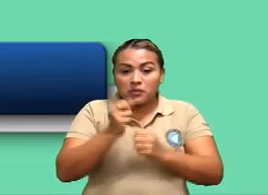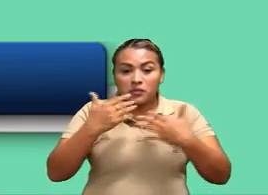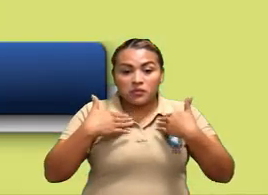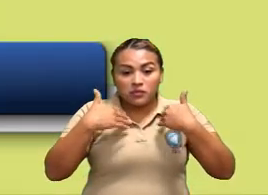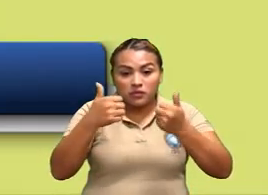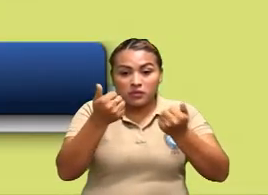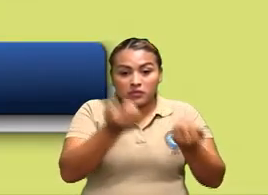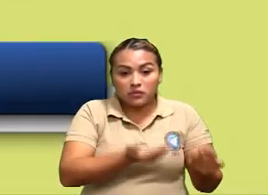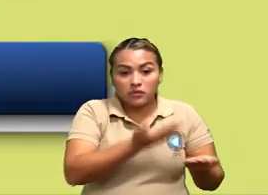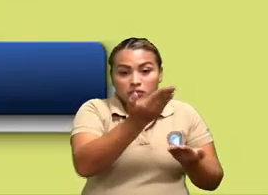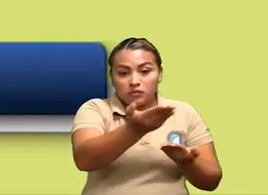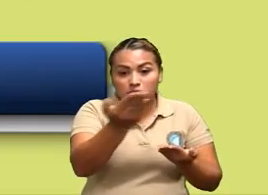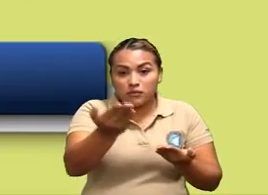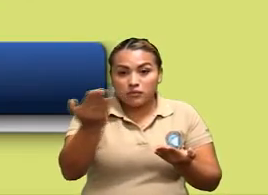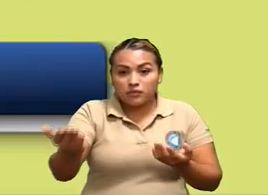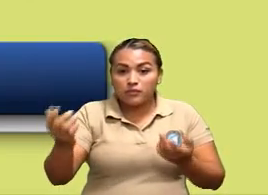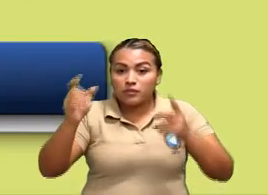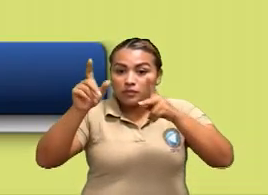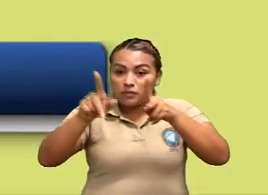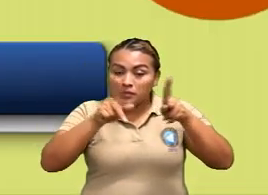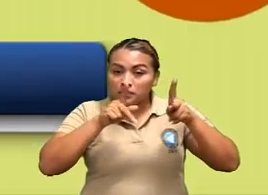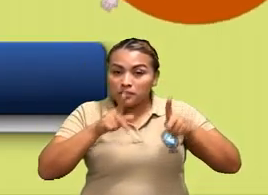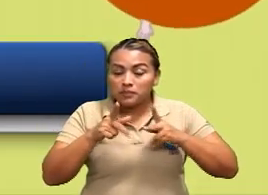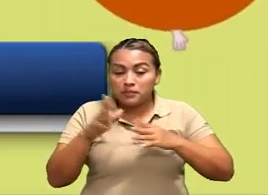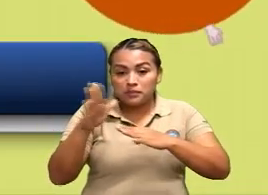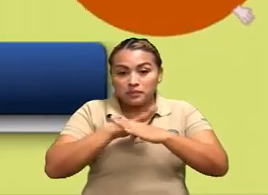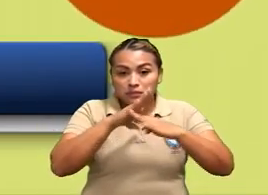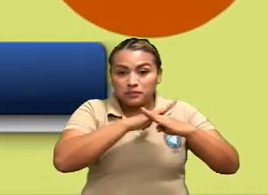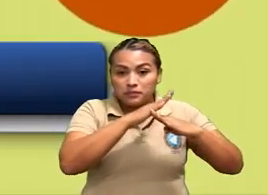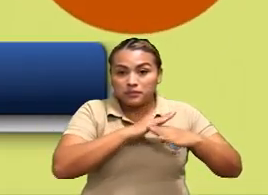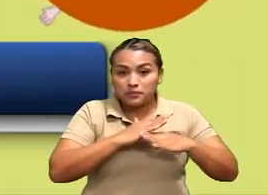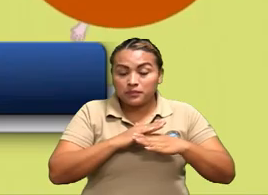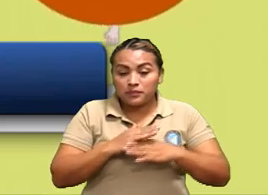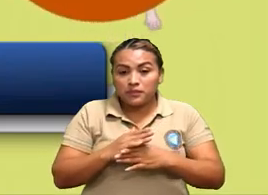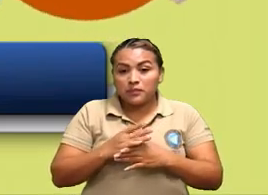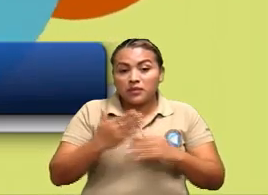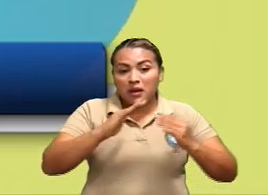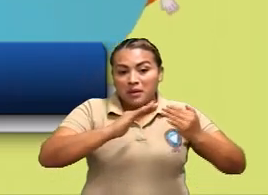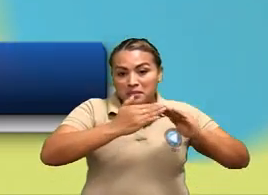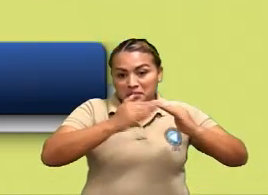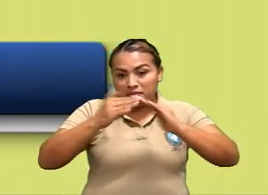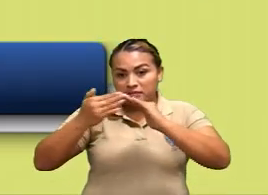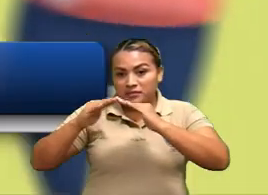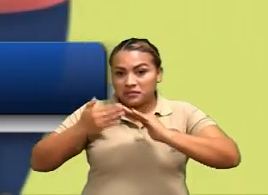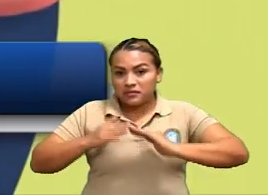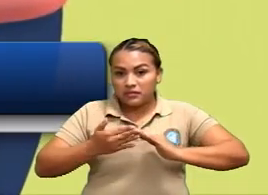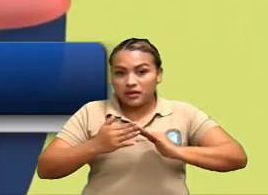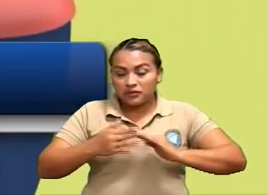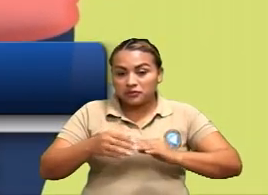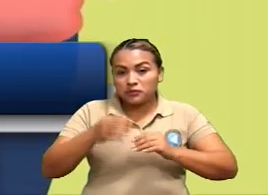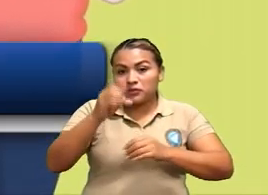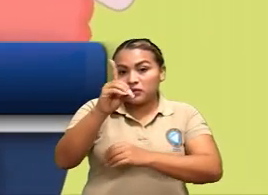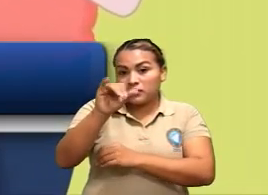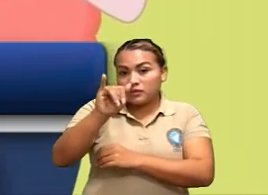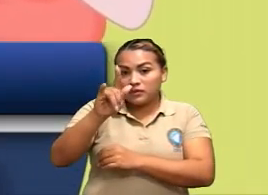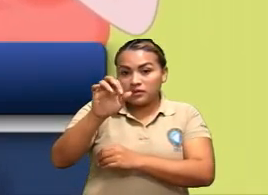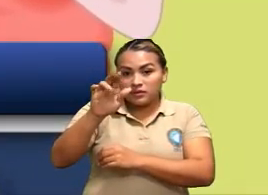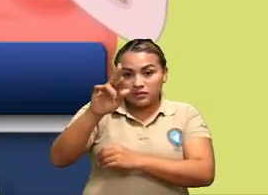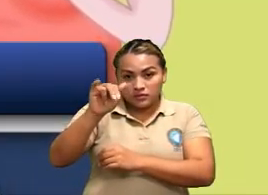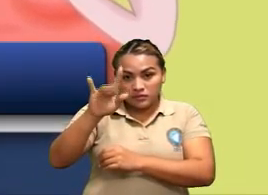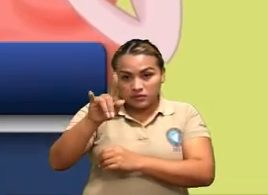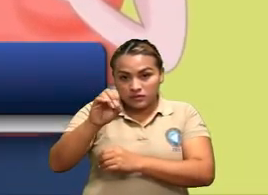al pueblo en los diferentes puestos. Tenemos diferentes puestos en los barrios, ¿verdad? En todos los barrios del Distrito 4.